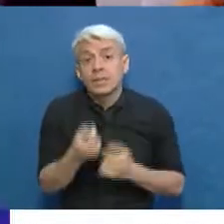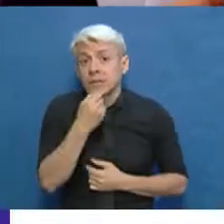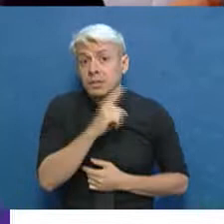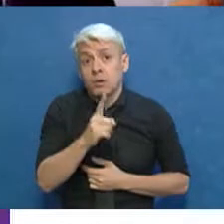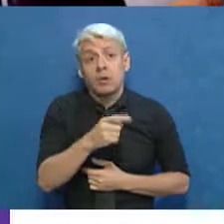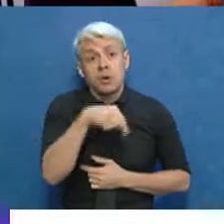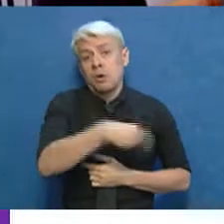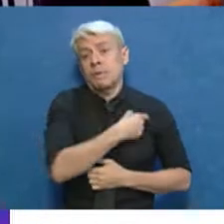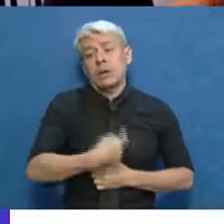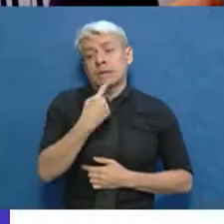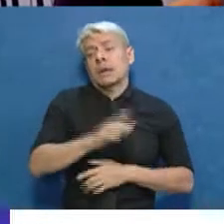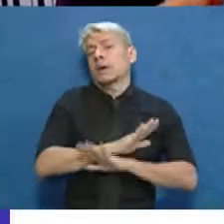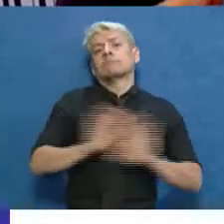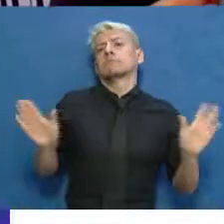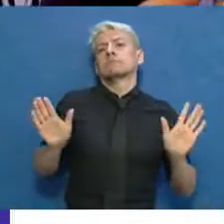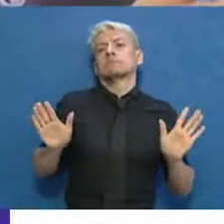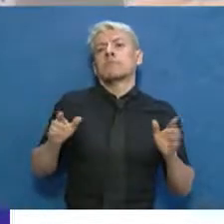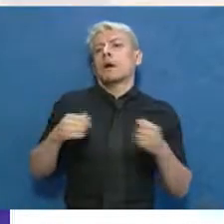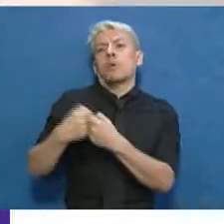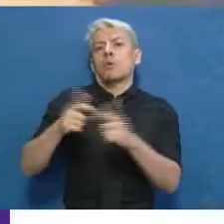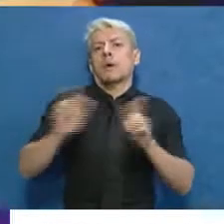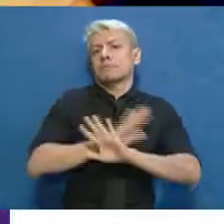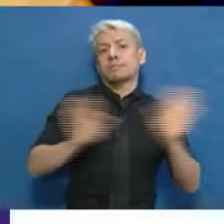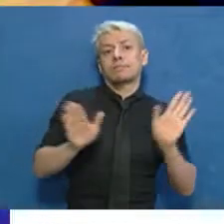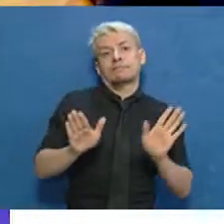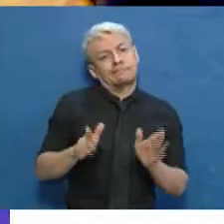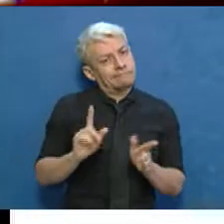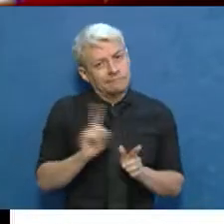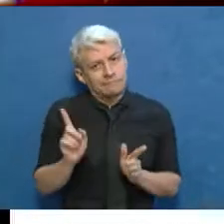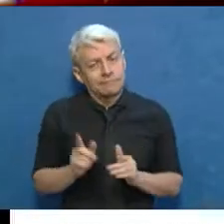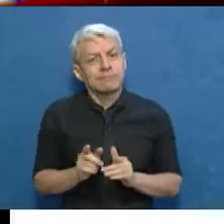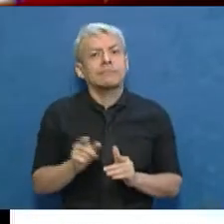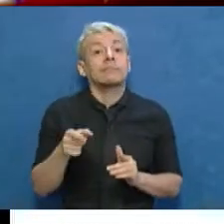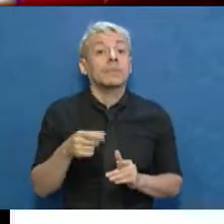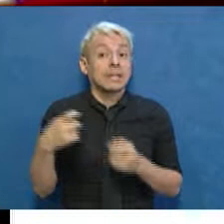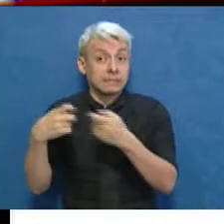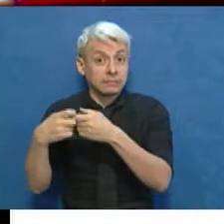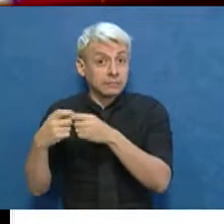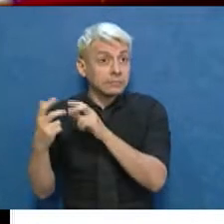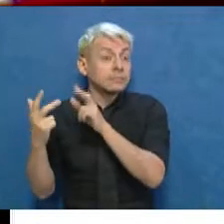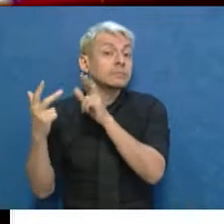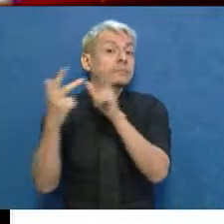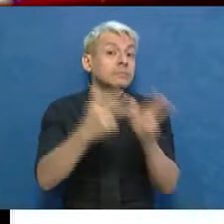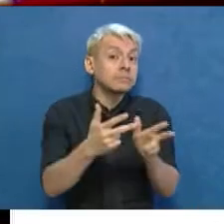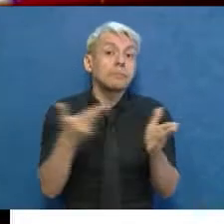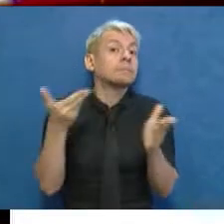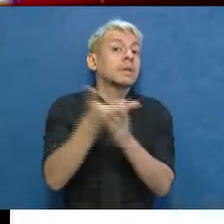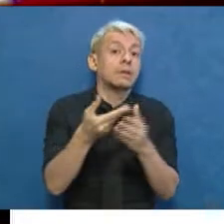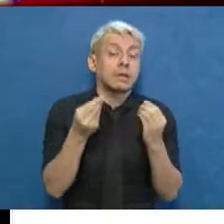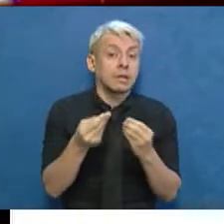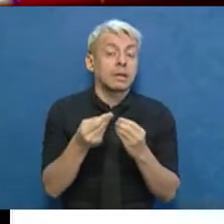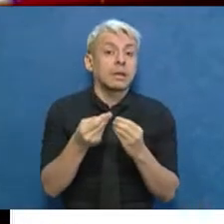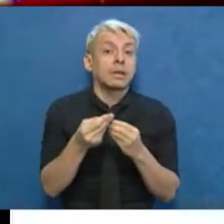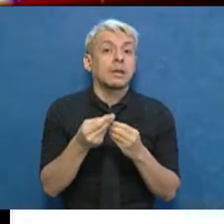gobierno era hoy por dar directamente fracasada la paritaria salarial. El sindicato lo que solicitó en este momento fue que